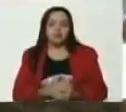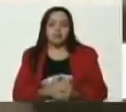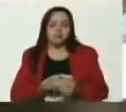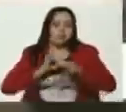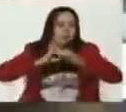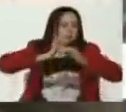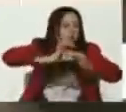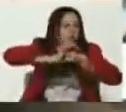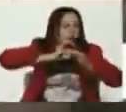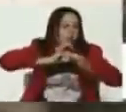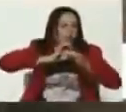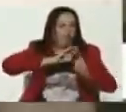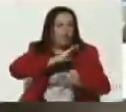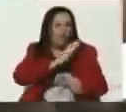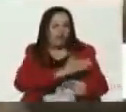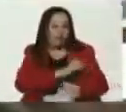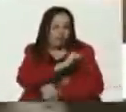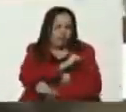Estrechamente unidos,